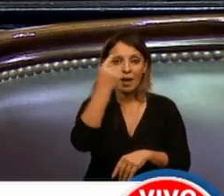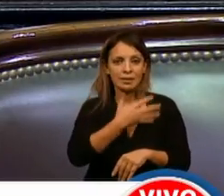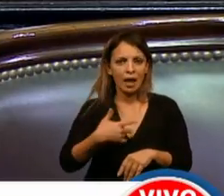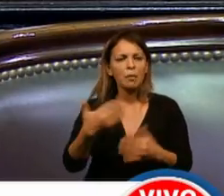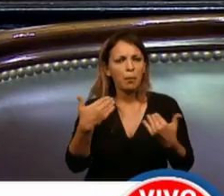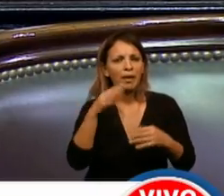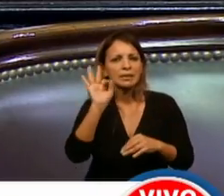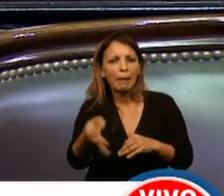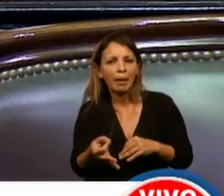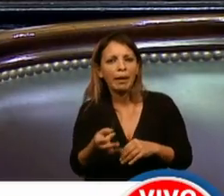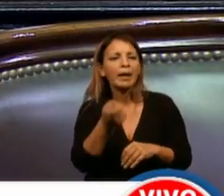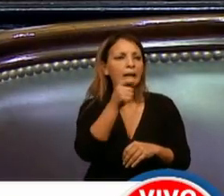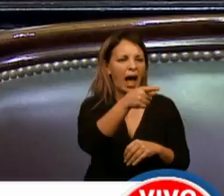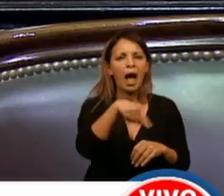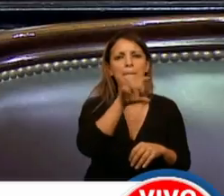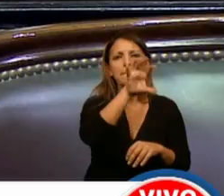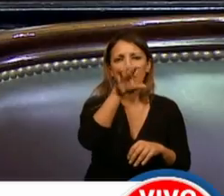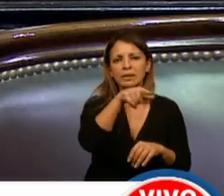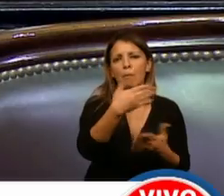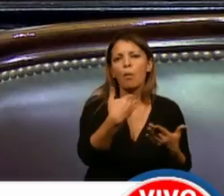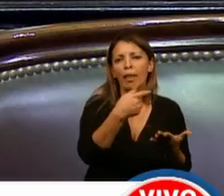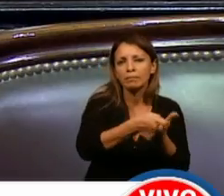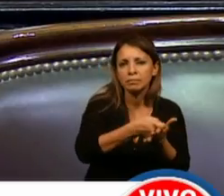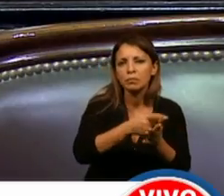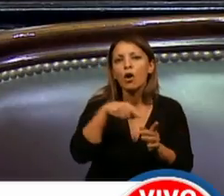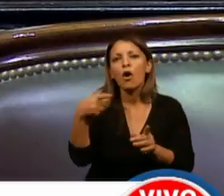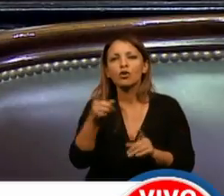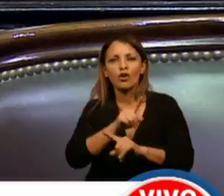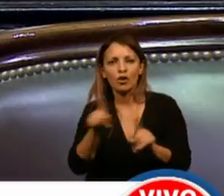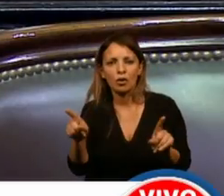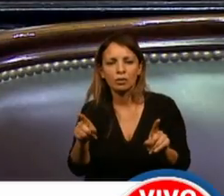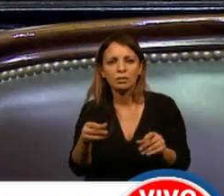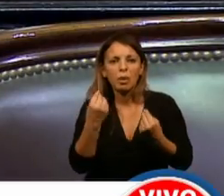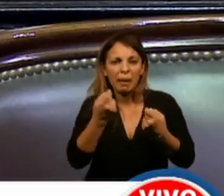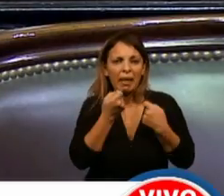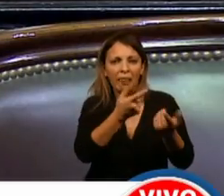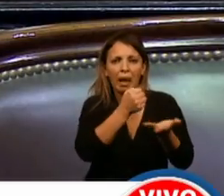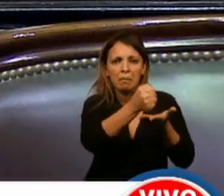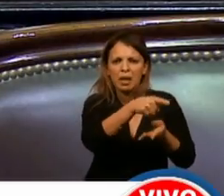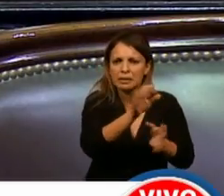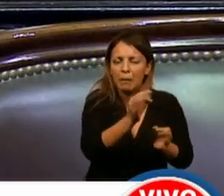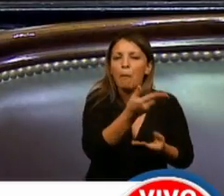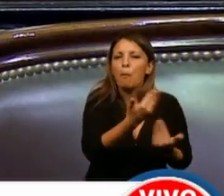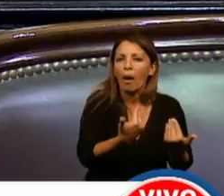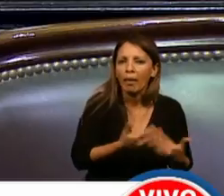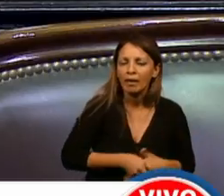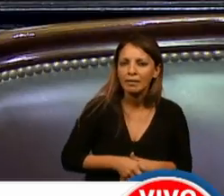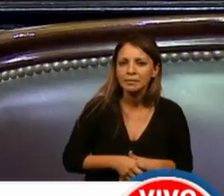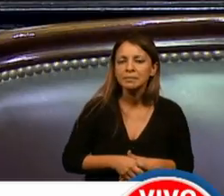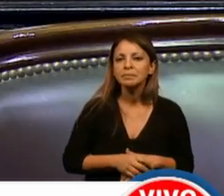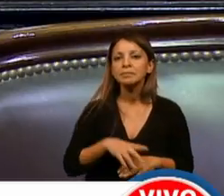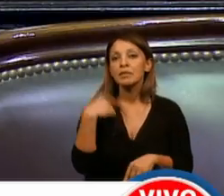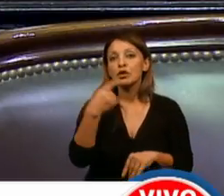quién tiene capacidad de pago y quién no porque no deberíamos por qué subsidiar a quienes tienen capacidad de pago y a nosotros la